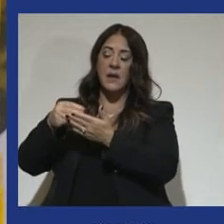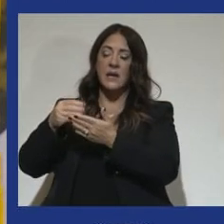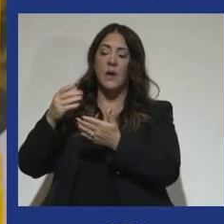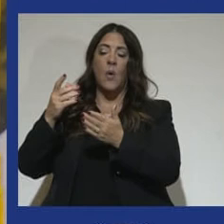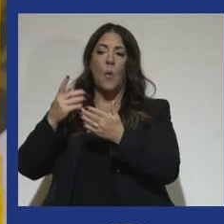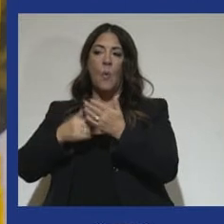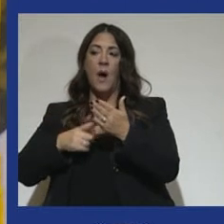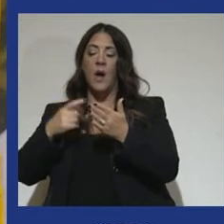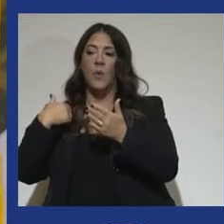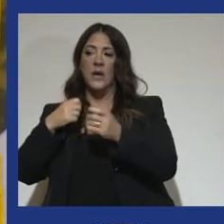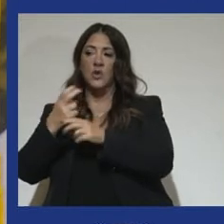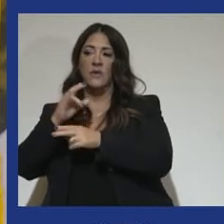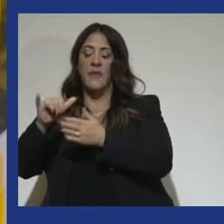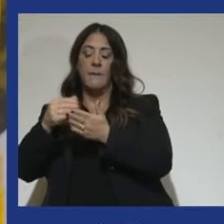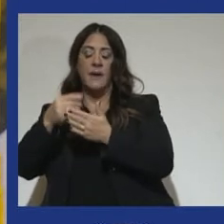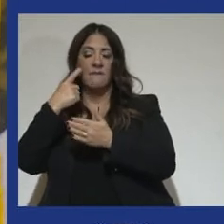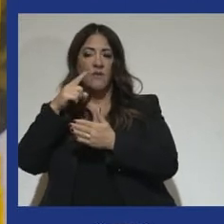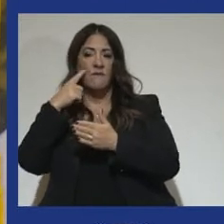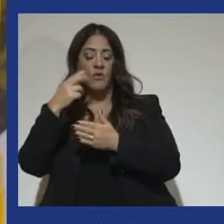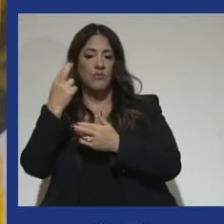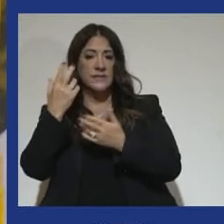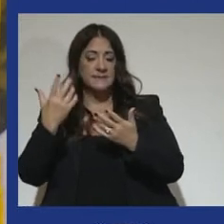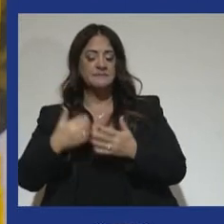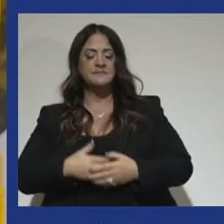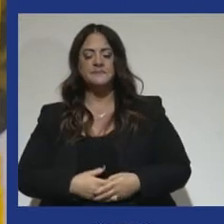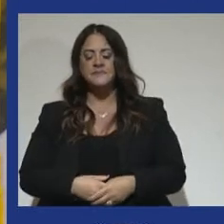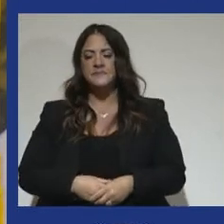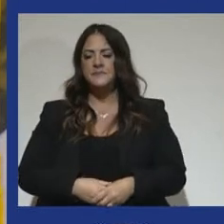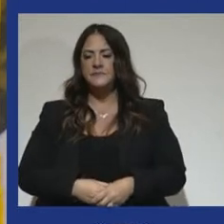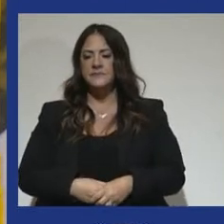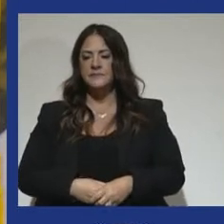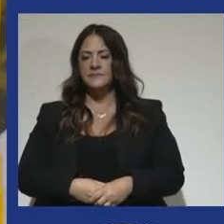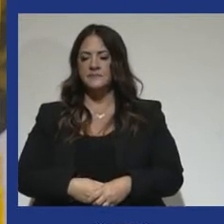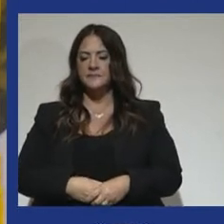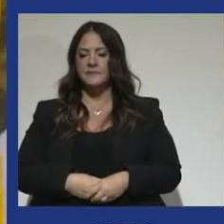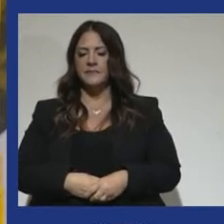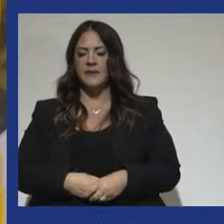ese dinero adicional en que se podrá gastar después